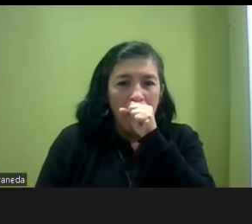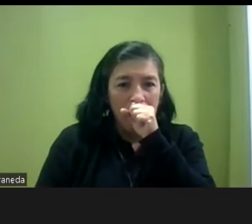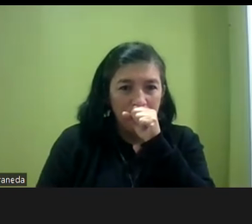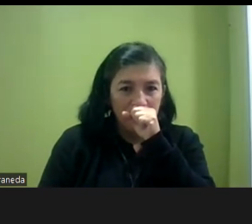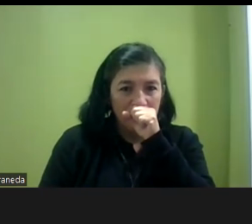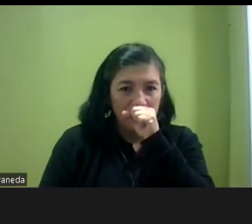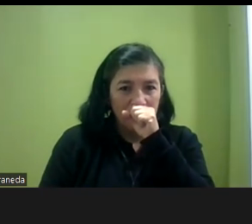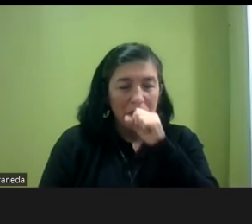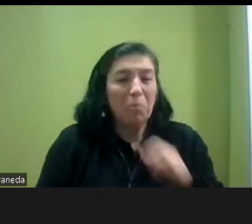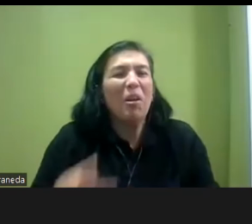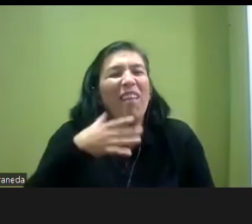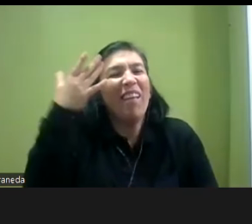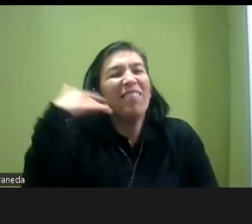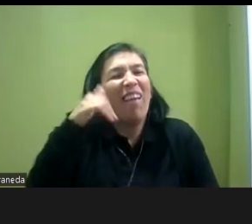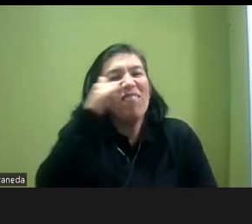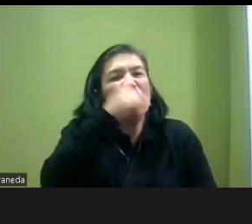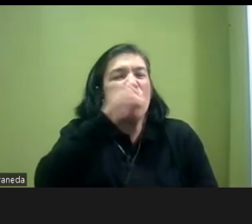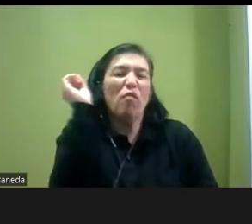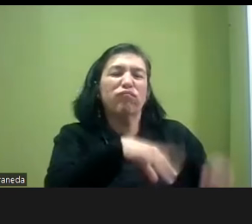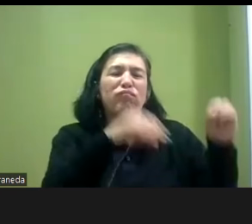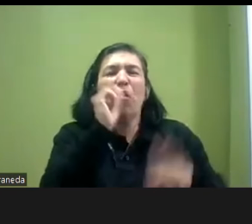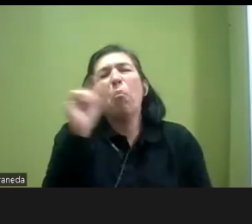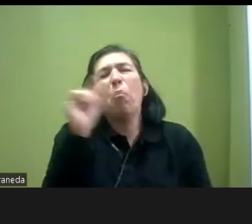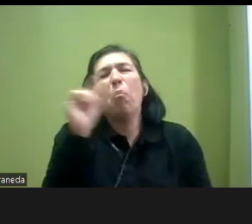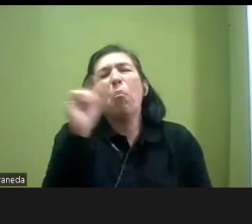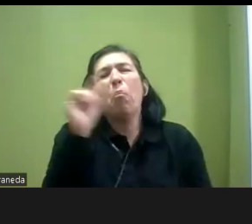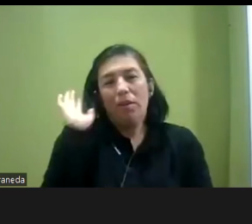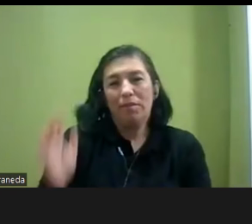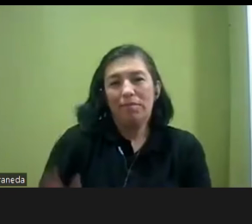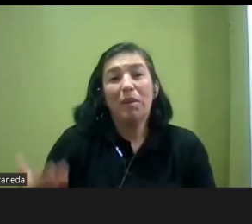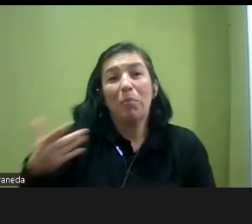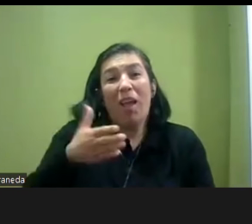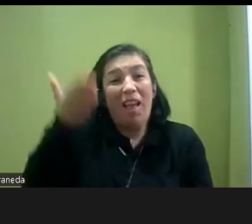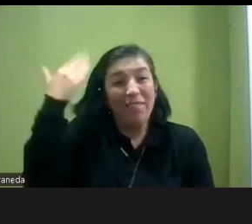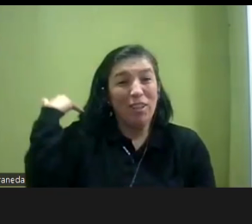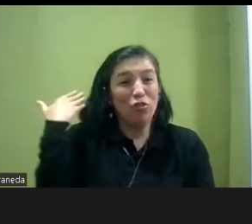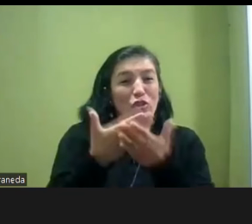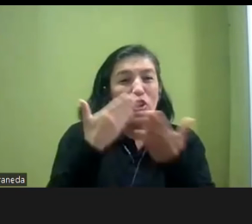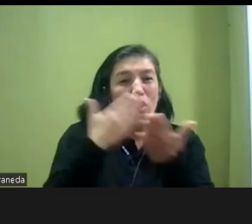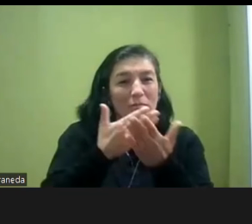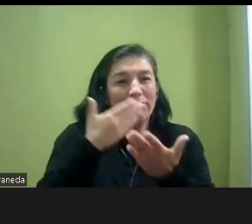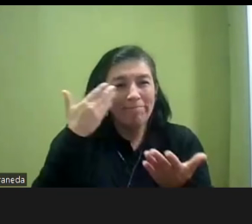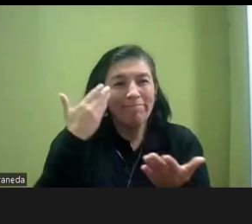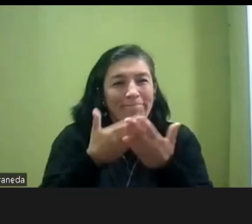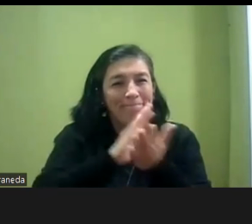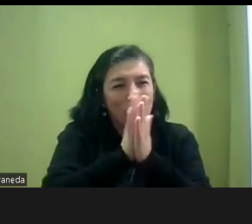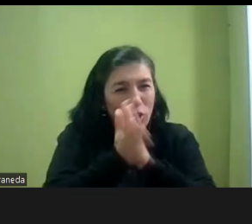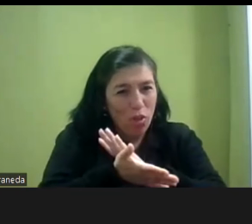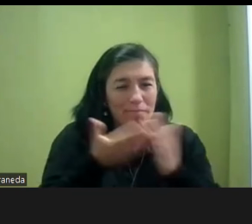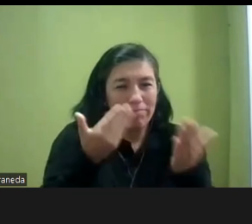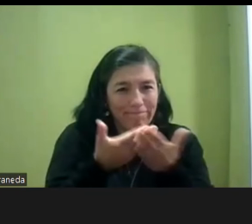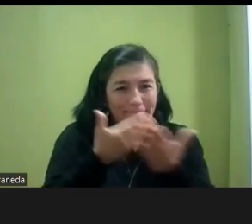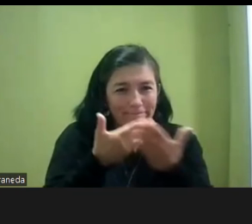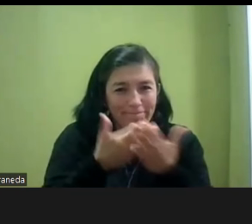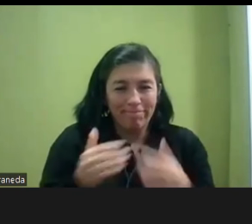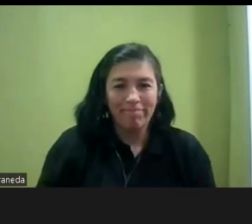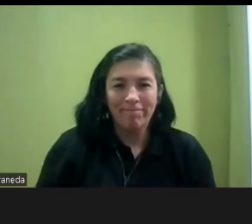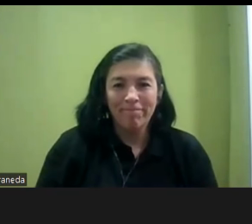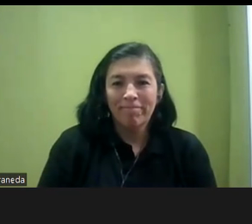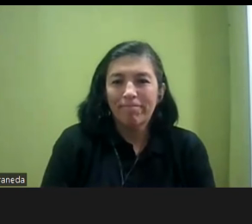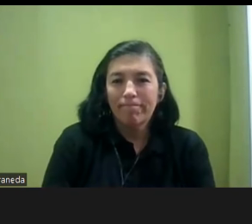muy poca basura. Ah, claro, entonces Sí, todo se utilizaba, ¿no? Todo era sí. un